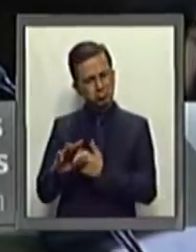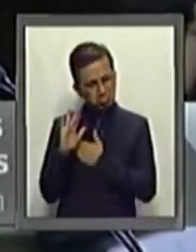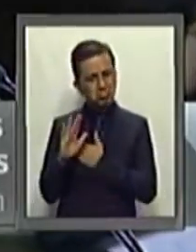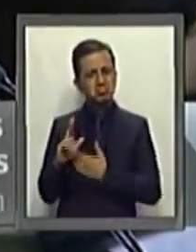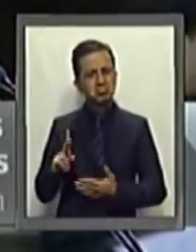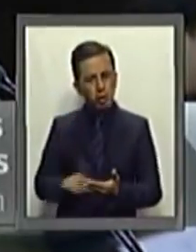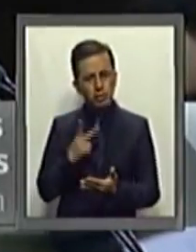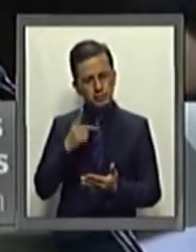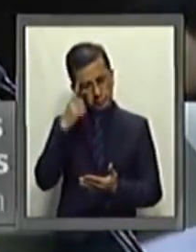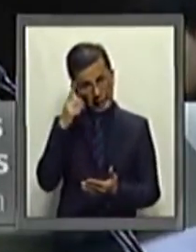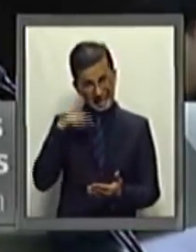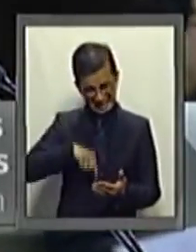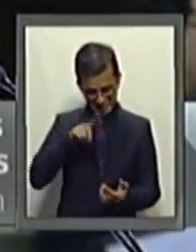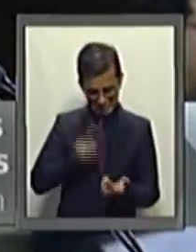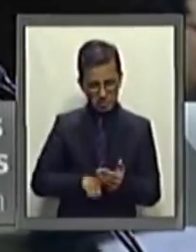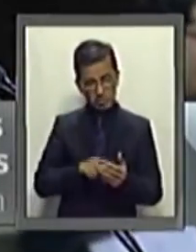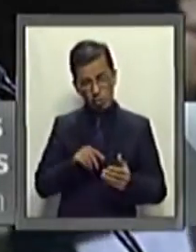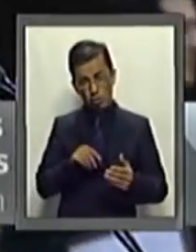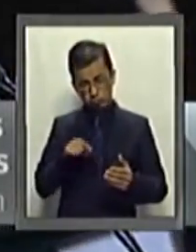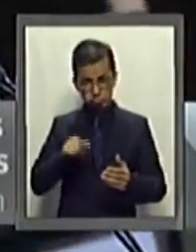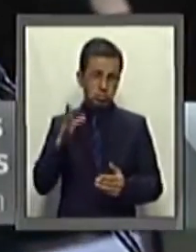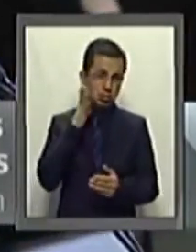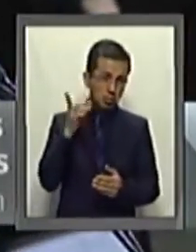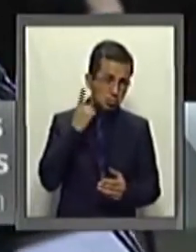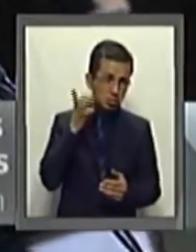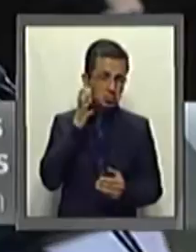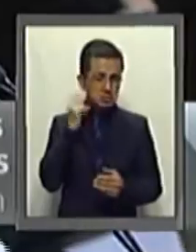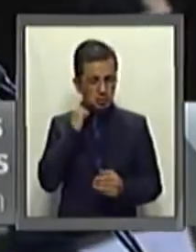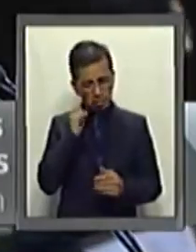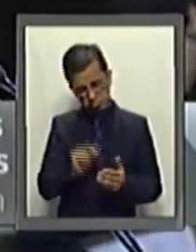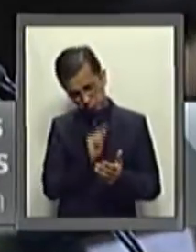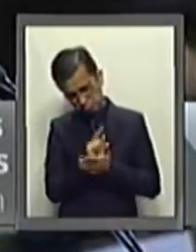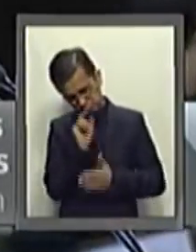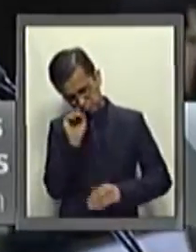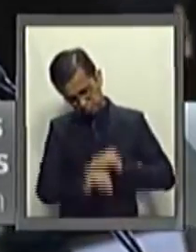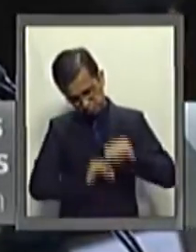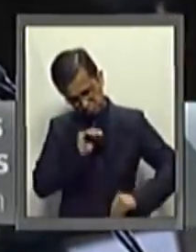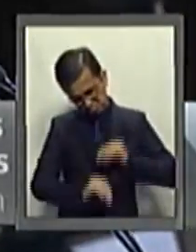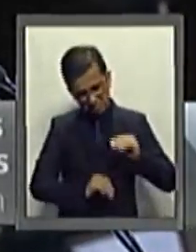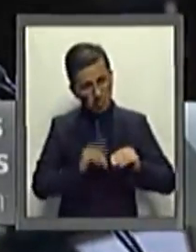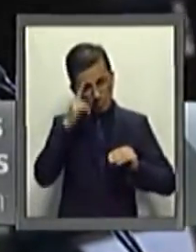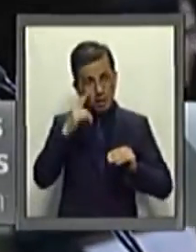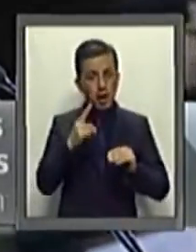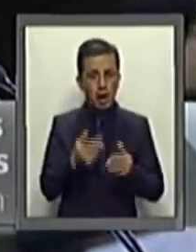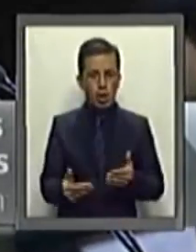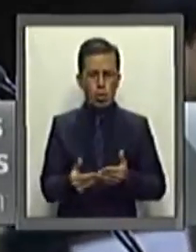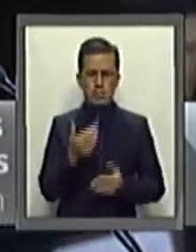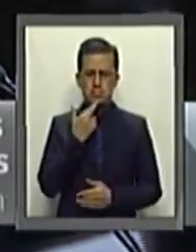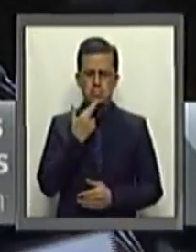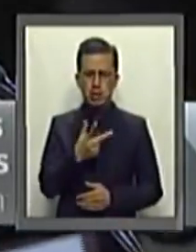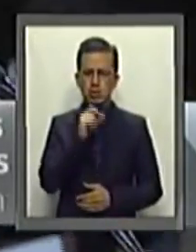desde este recinto legislativo el entramado jurídico que asegure un mejor presente y un